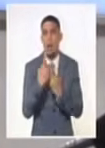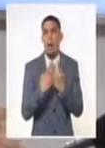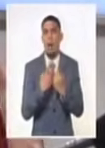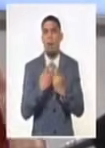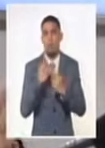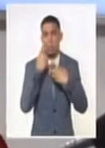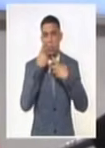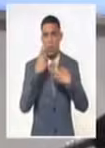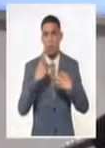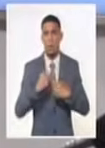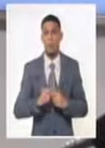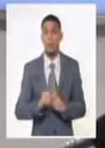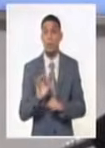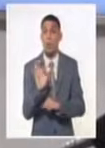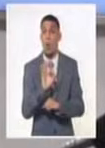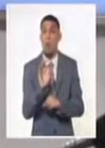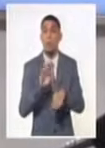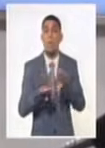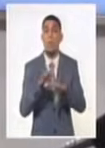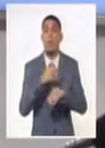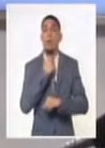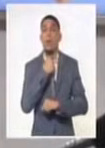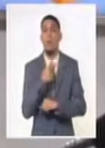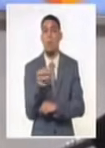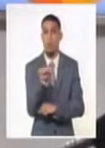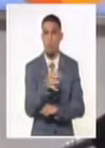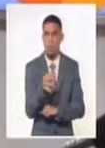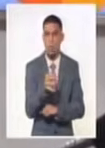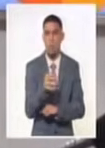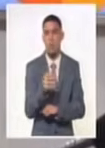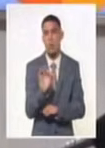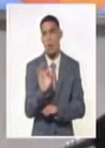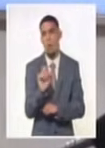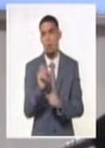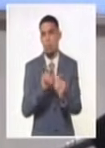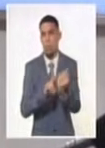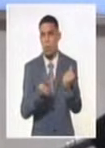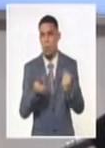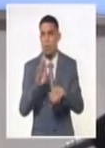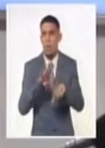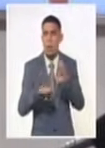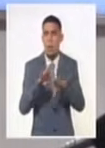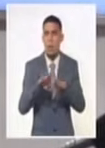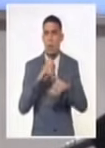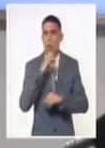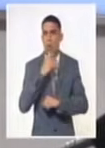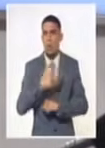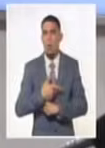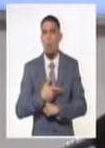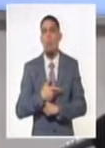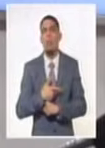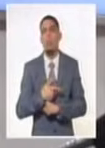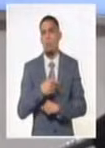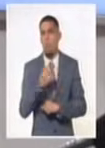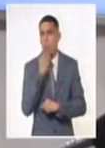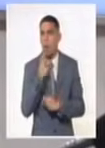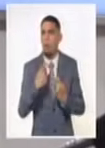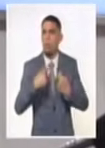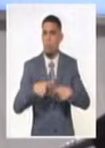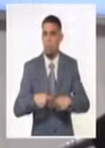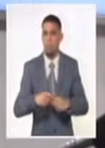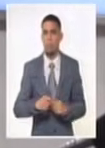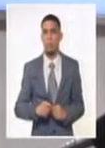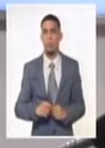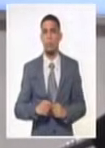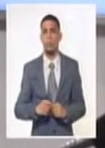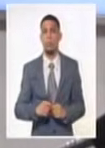a las posibilidades que tiene un territorio, a su propio escenario, desde la geografía hasta las culturas. Y bueno, en eso también hay una diversidad muy grande y